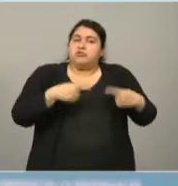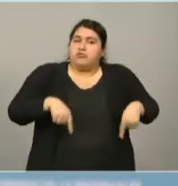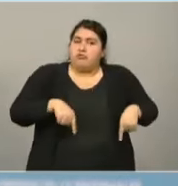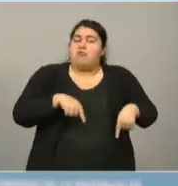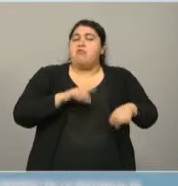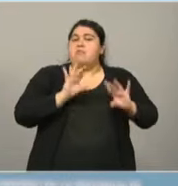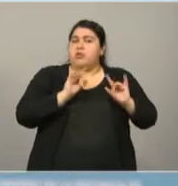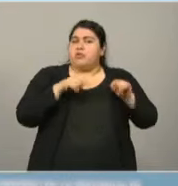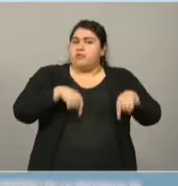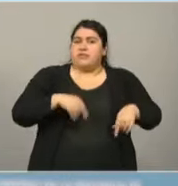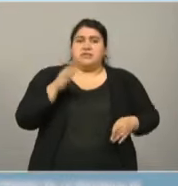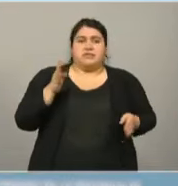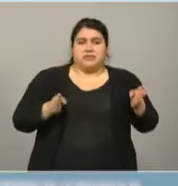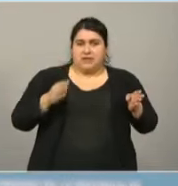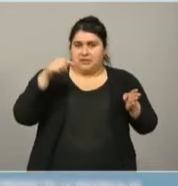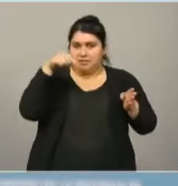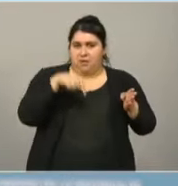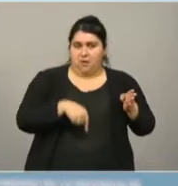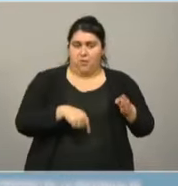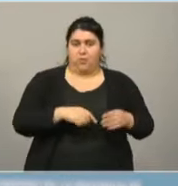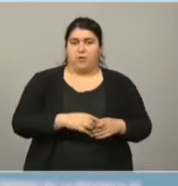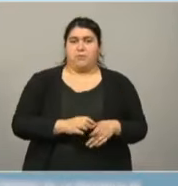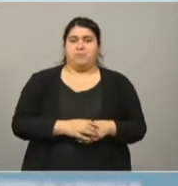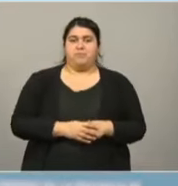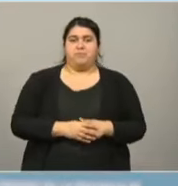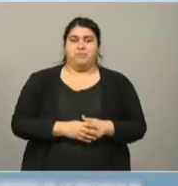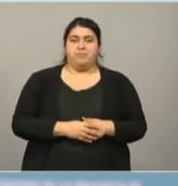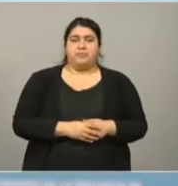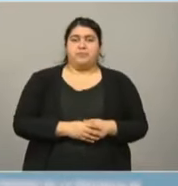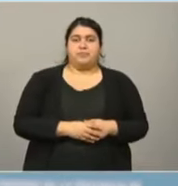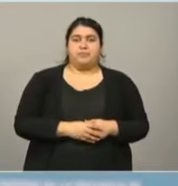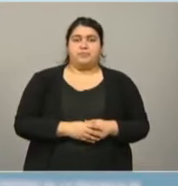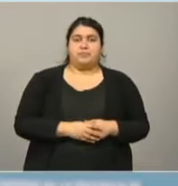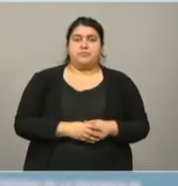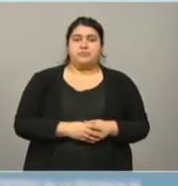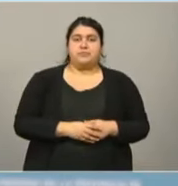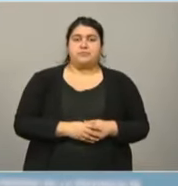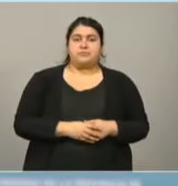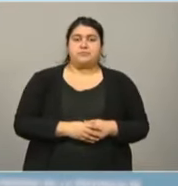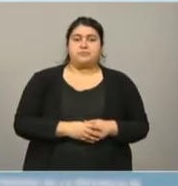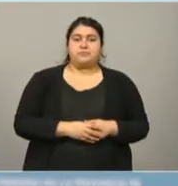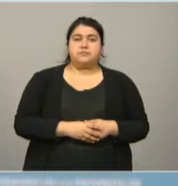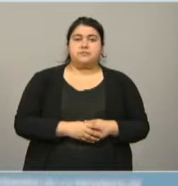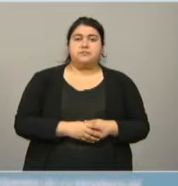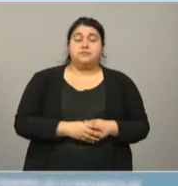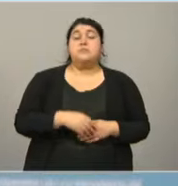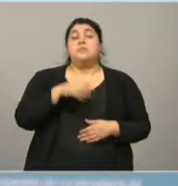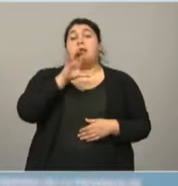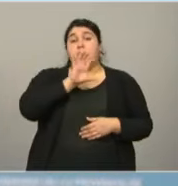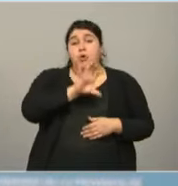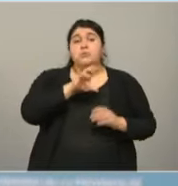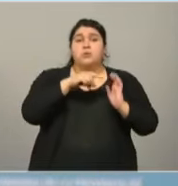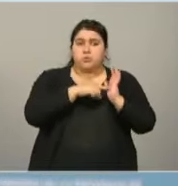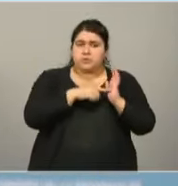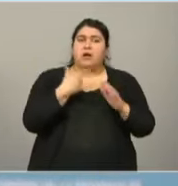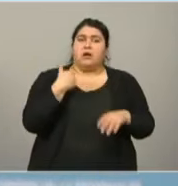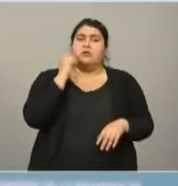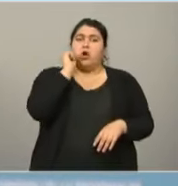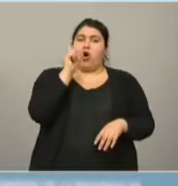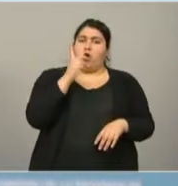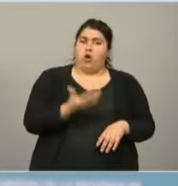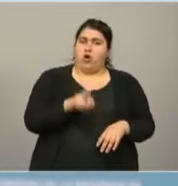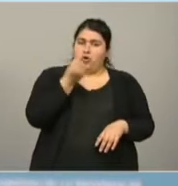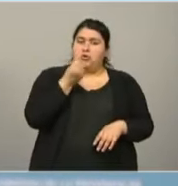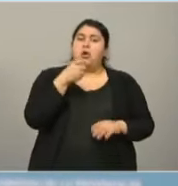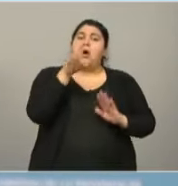tan compleja tan complicada como la que estamos transitando en la provincia de Buenos Aires logró sostener